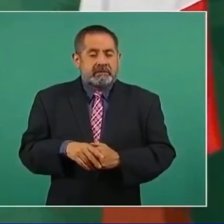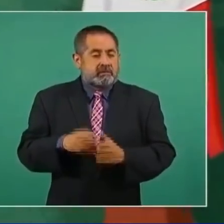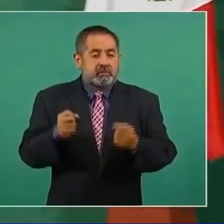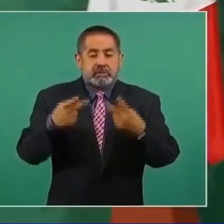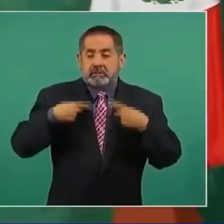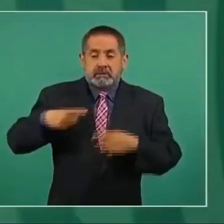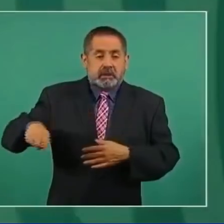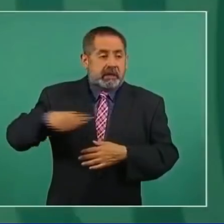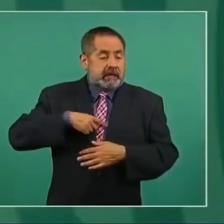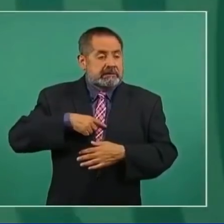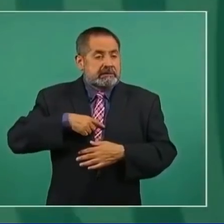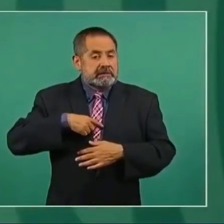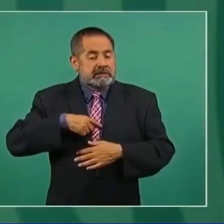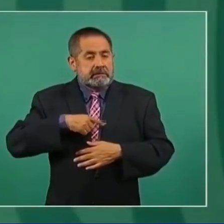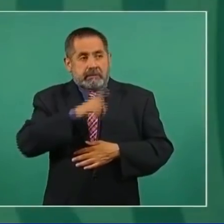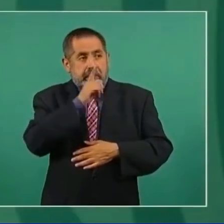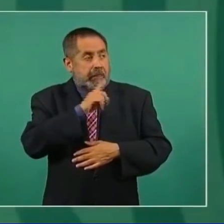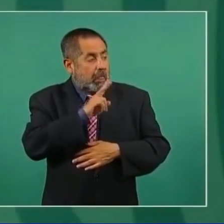mentiras.